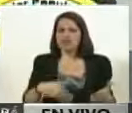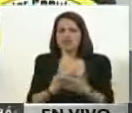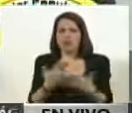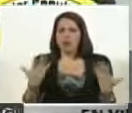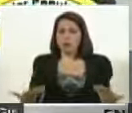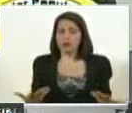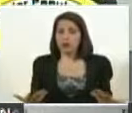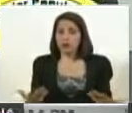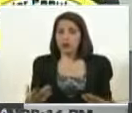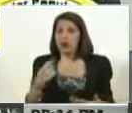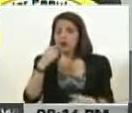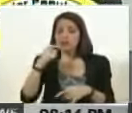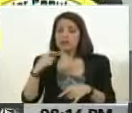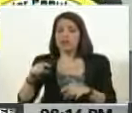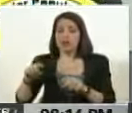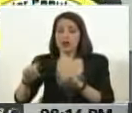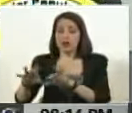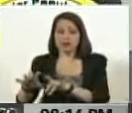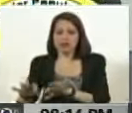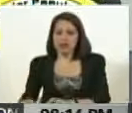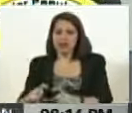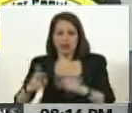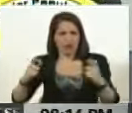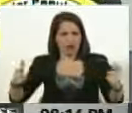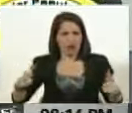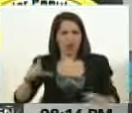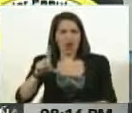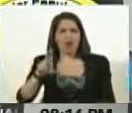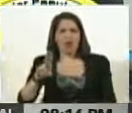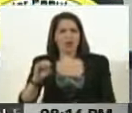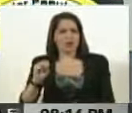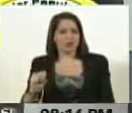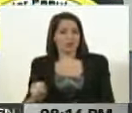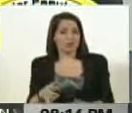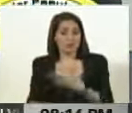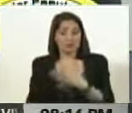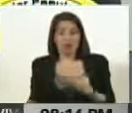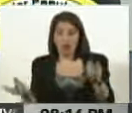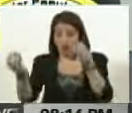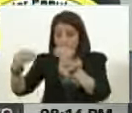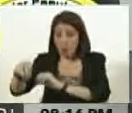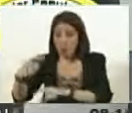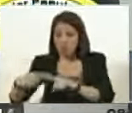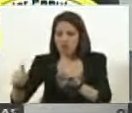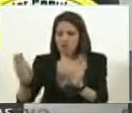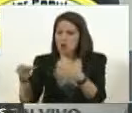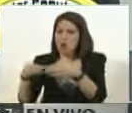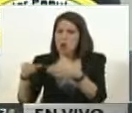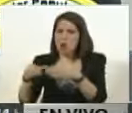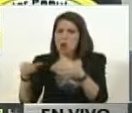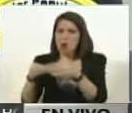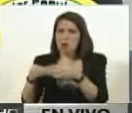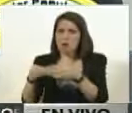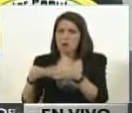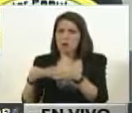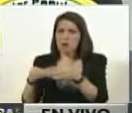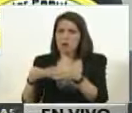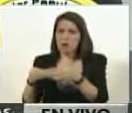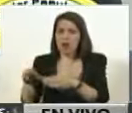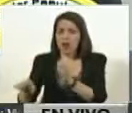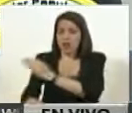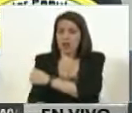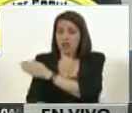secretario general Luis Almagro, quien en complicidad con los cipayos y sectores de la derecha patria